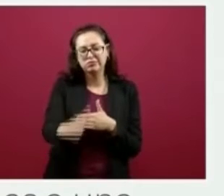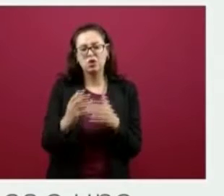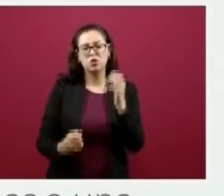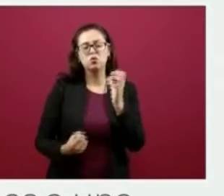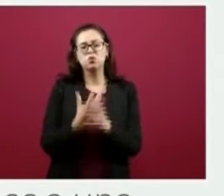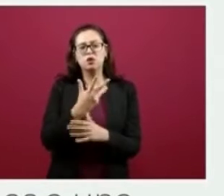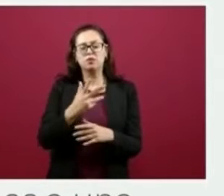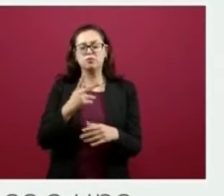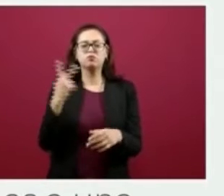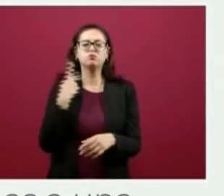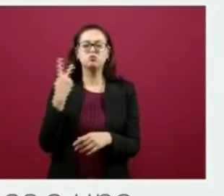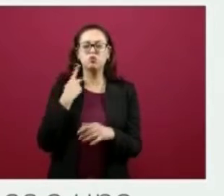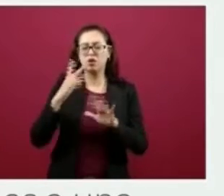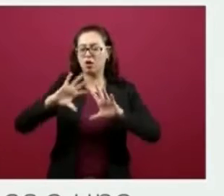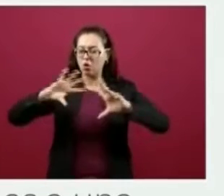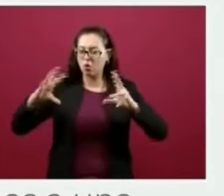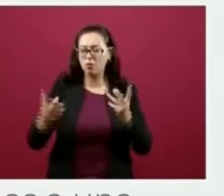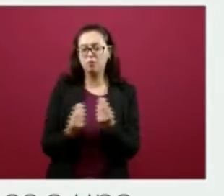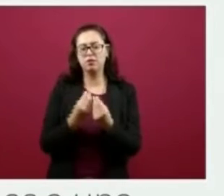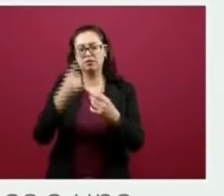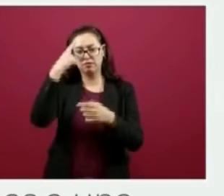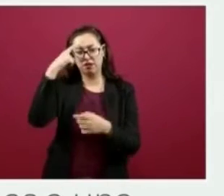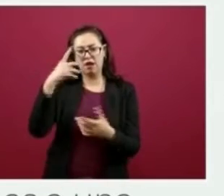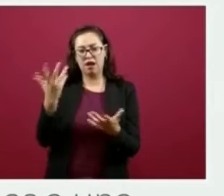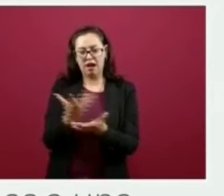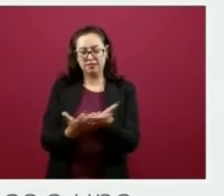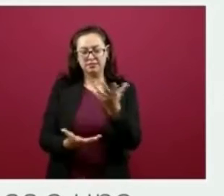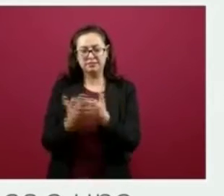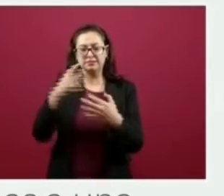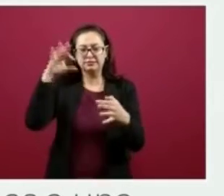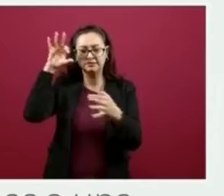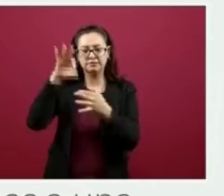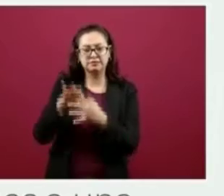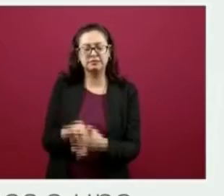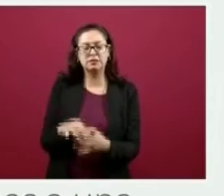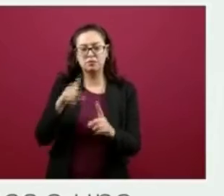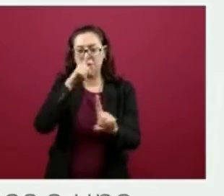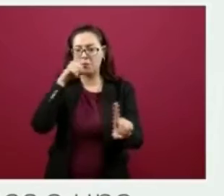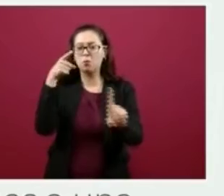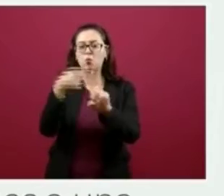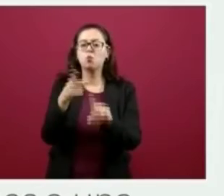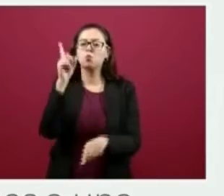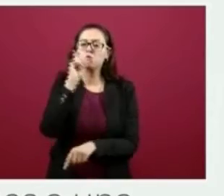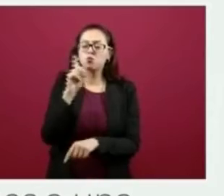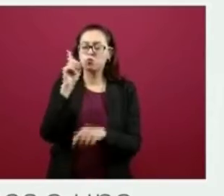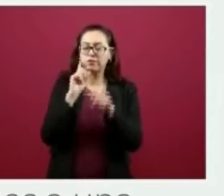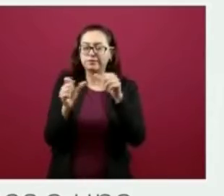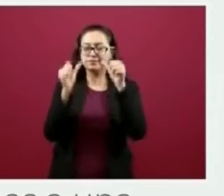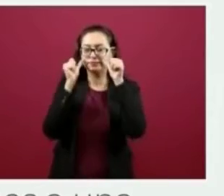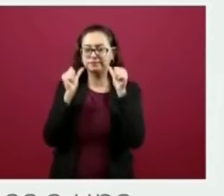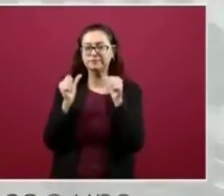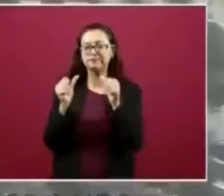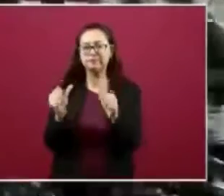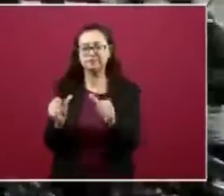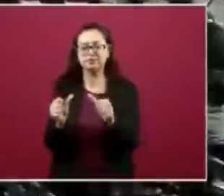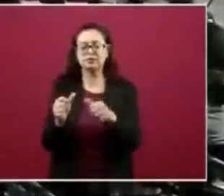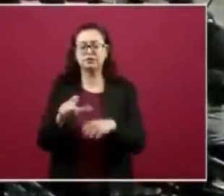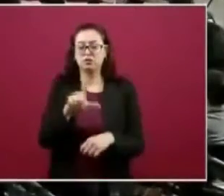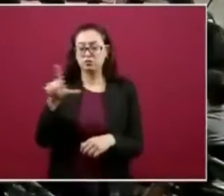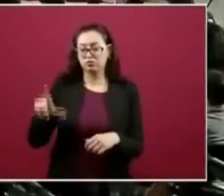integral, coherente, que ponga en el centro las necesidades de las mujeres y recupere la rectoría del